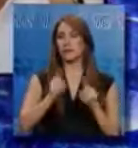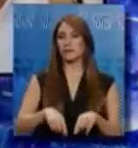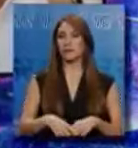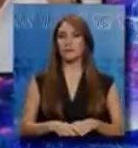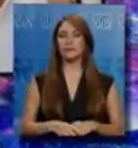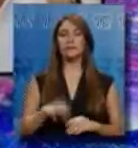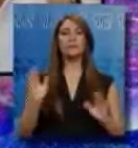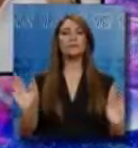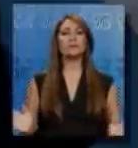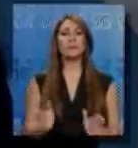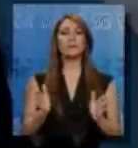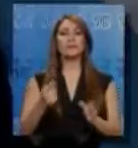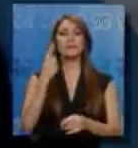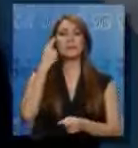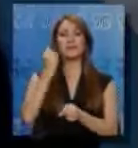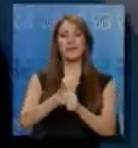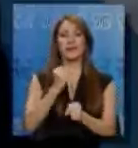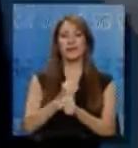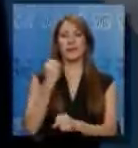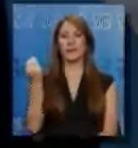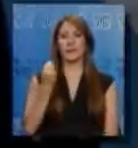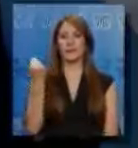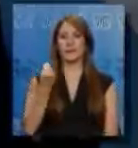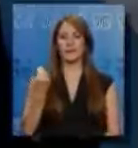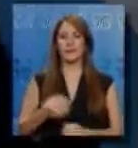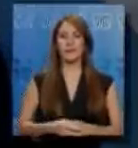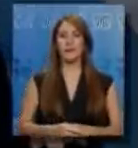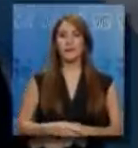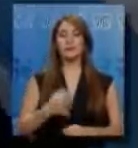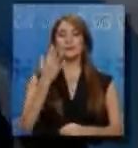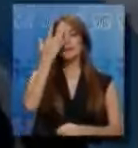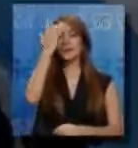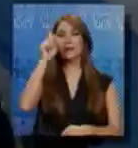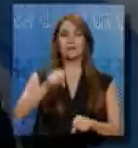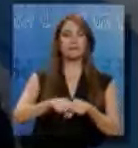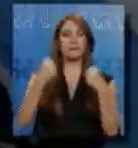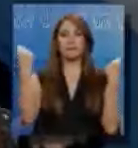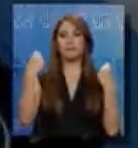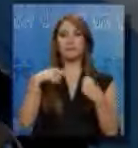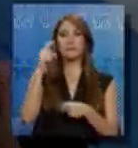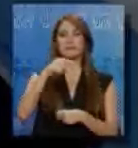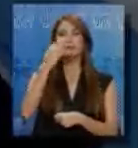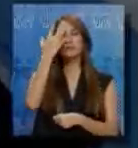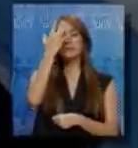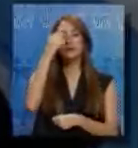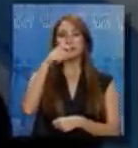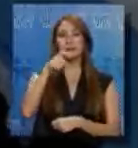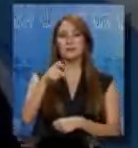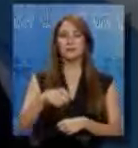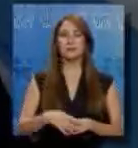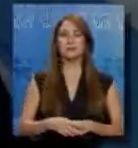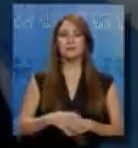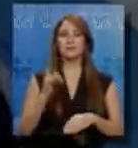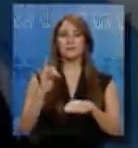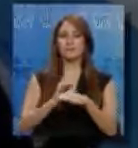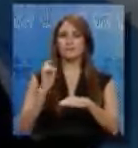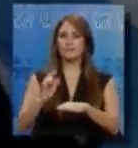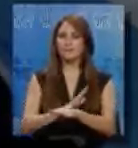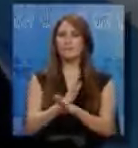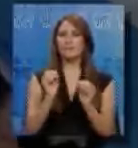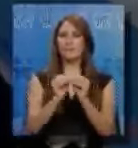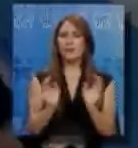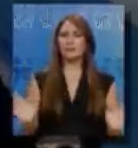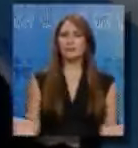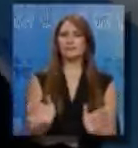Promoción del empleo juvenil. Para romper ese círculo vicioso se ha puesto este estímulo muy fuerte, donde la aportación